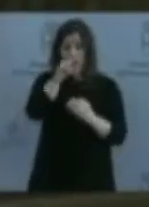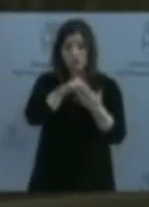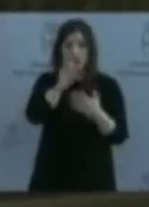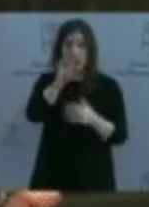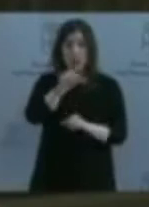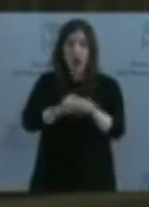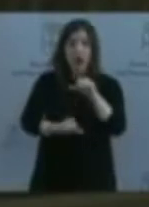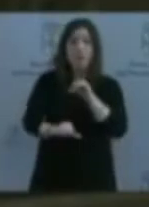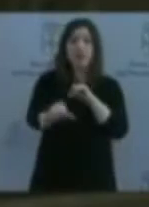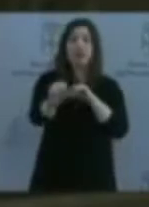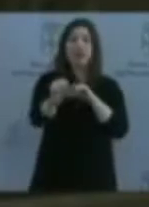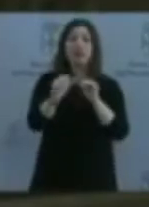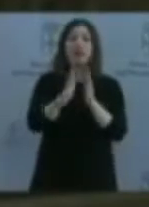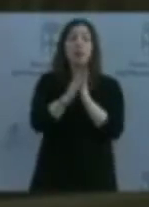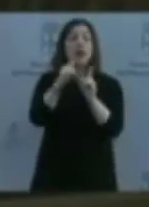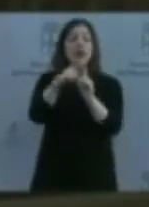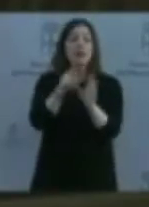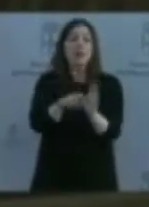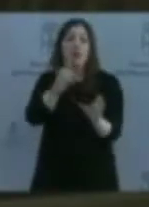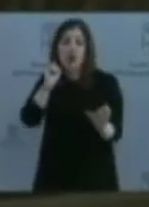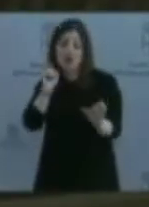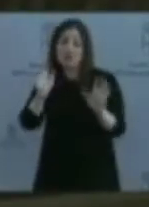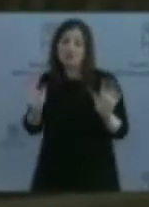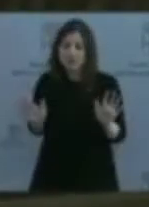Bien. Como ustedes, nosotros